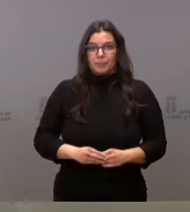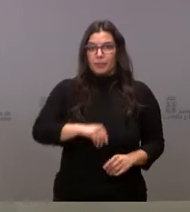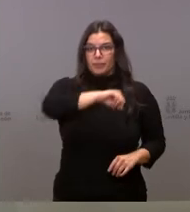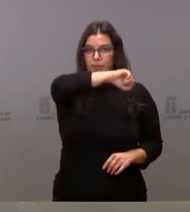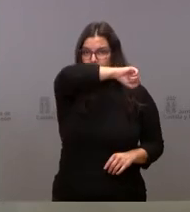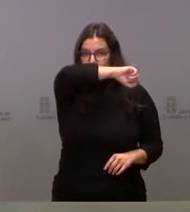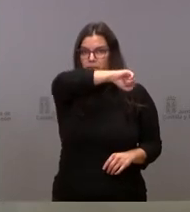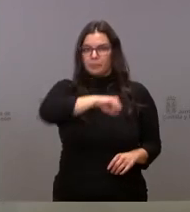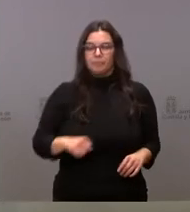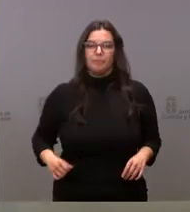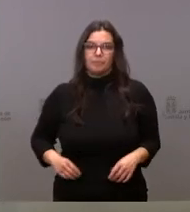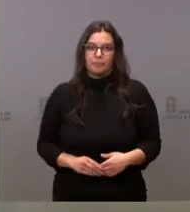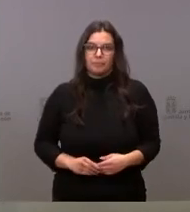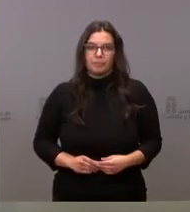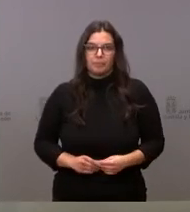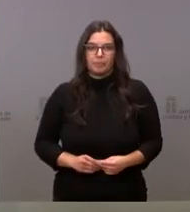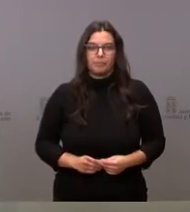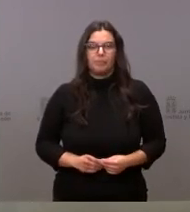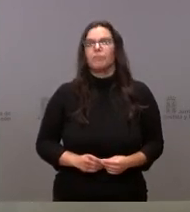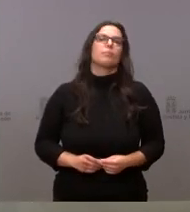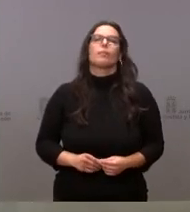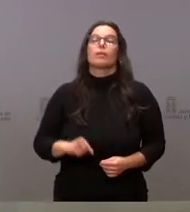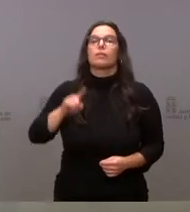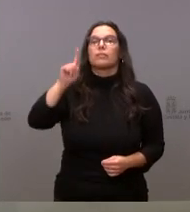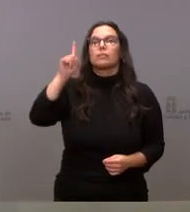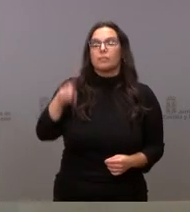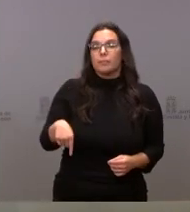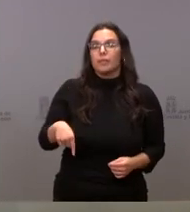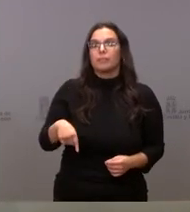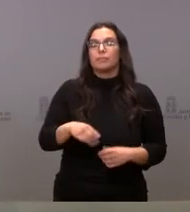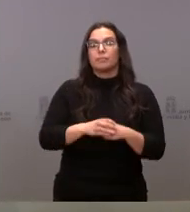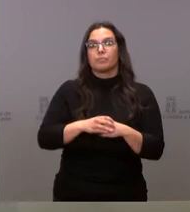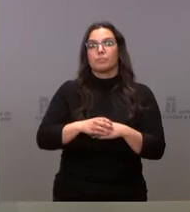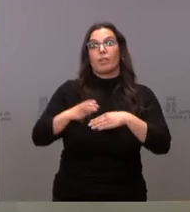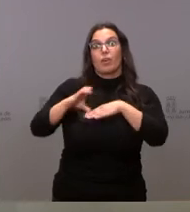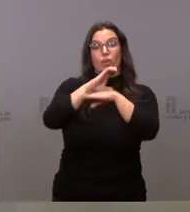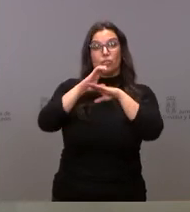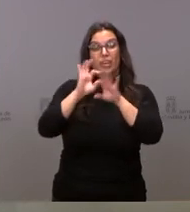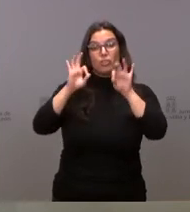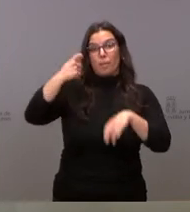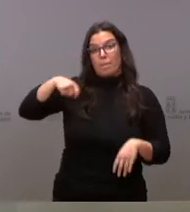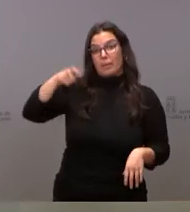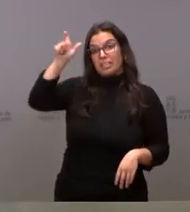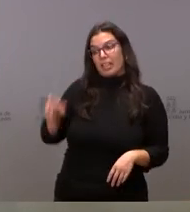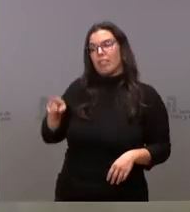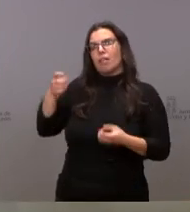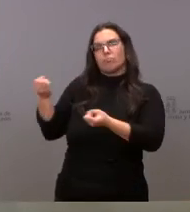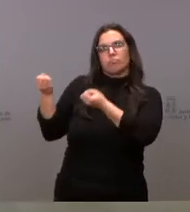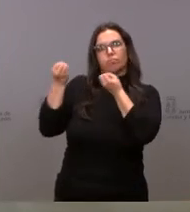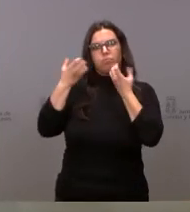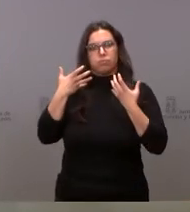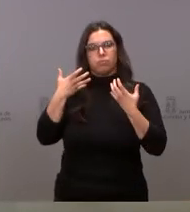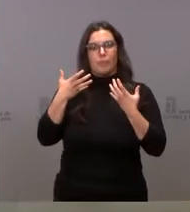y señalarles a sí mismo el consejero de presidencia nos ha informado del trámite